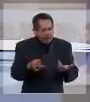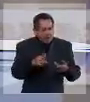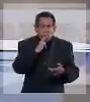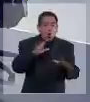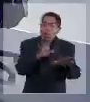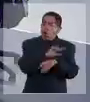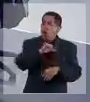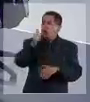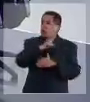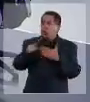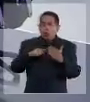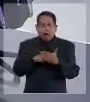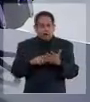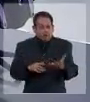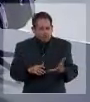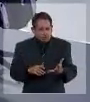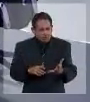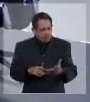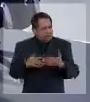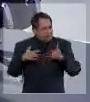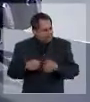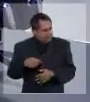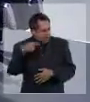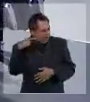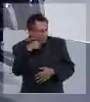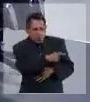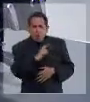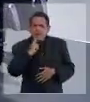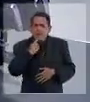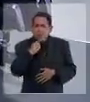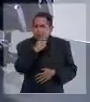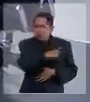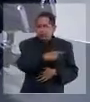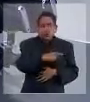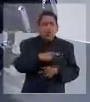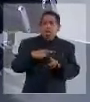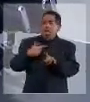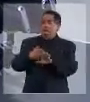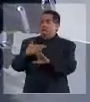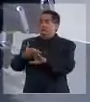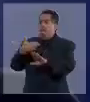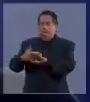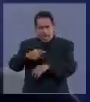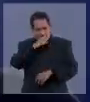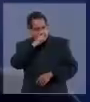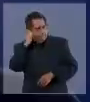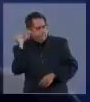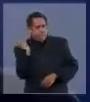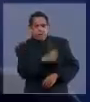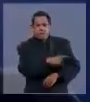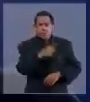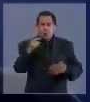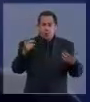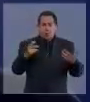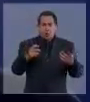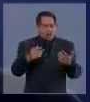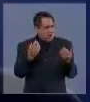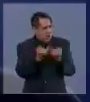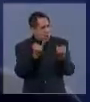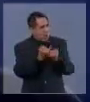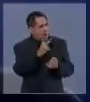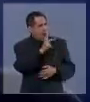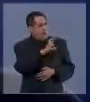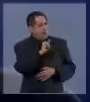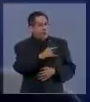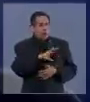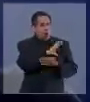lugar. Te has convertido, Andrés Manuel, en lo que tanto criticabas. Como los del PRI, ya tienes también tus